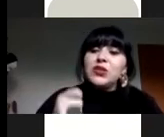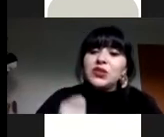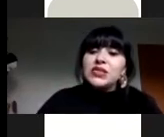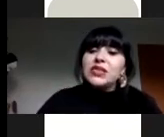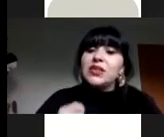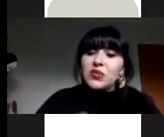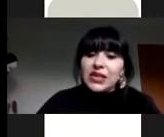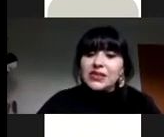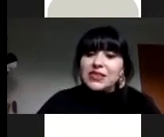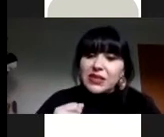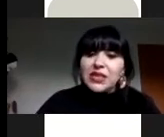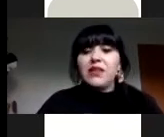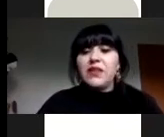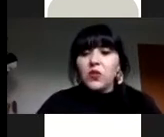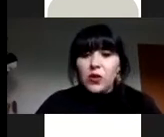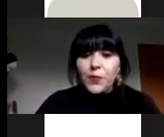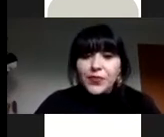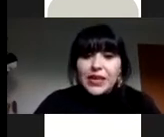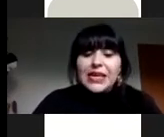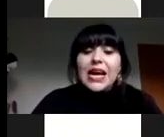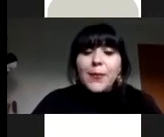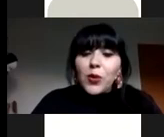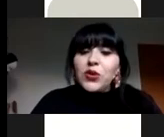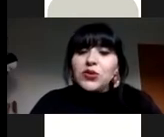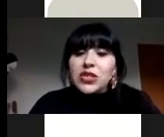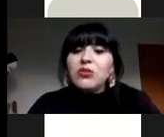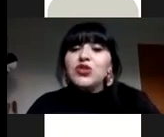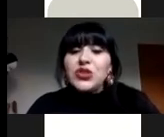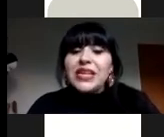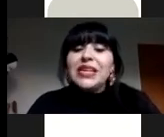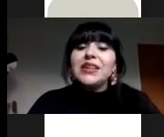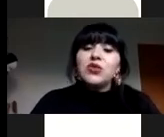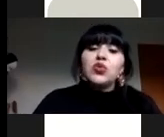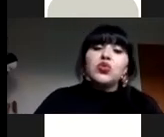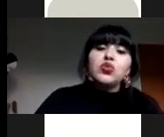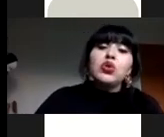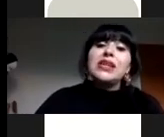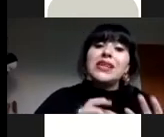nuestros docentes y estudiantes y mantener el vínculo. Apoyo psicoemocional en la